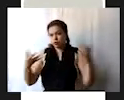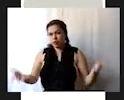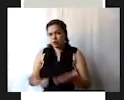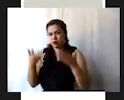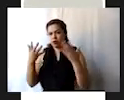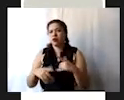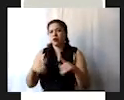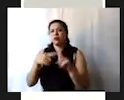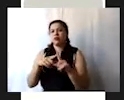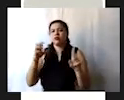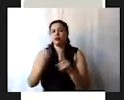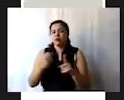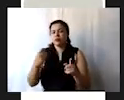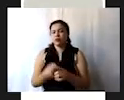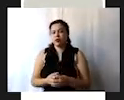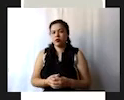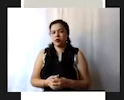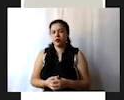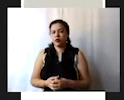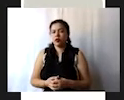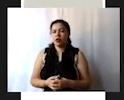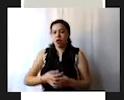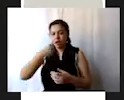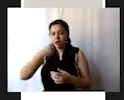de estos objetivos en 2030.